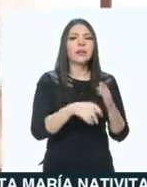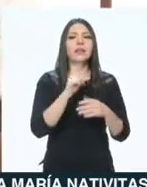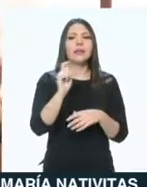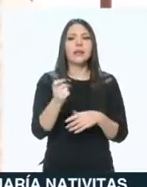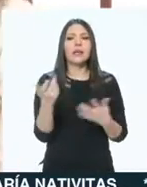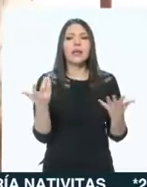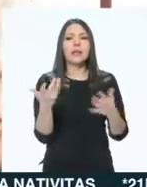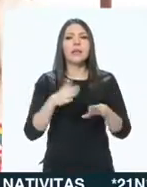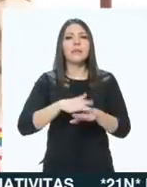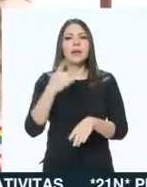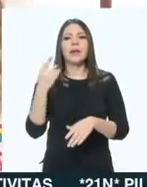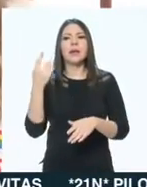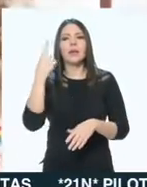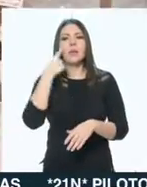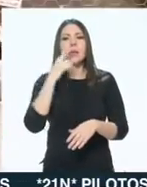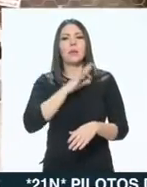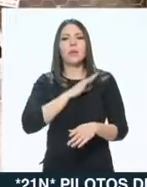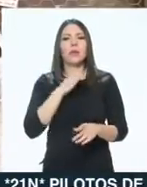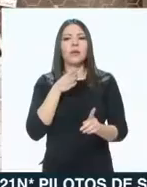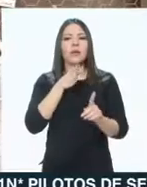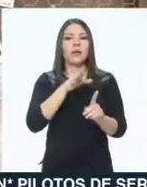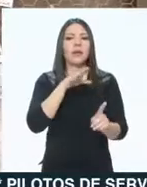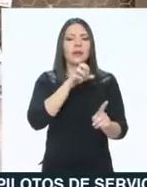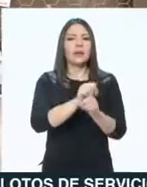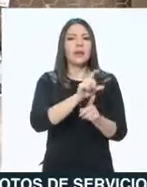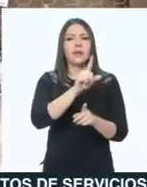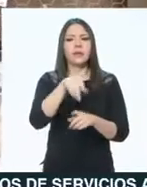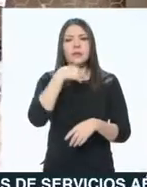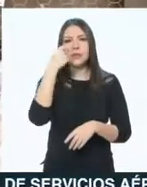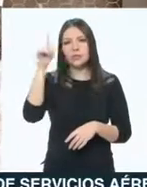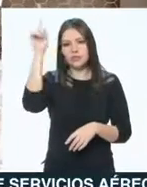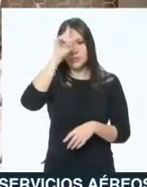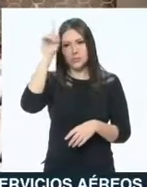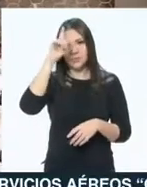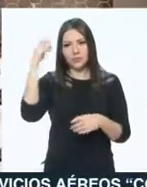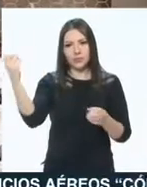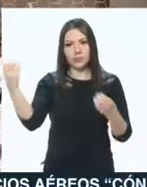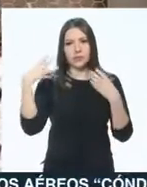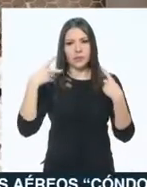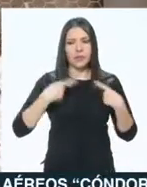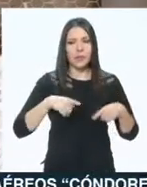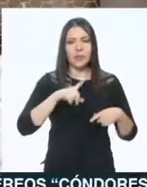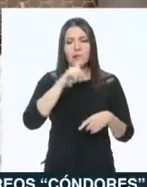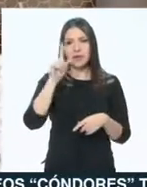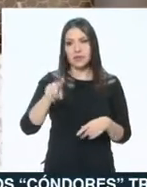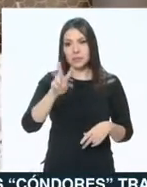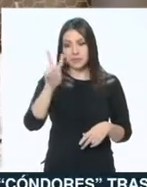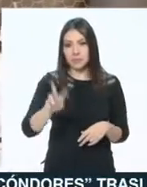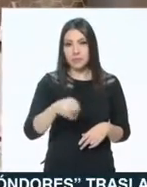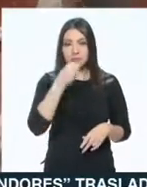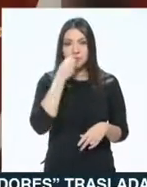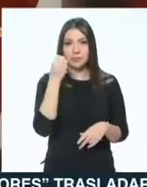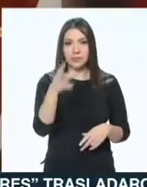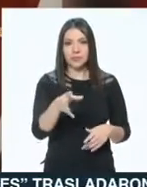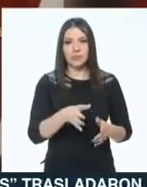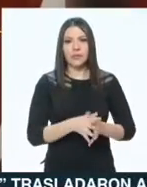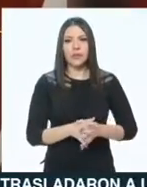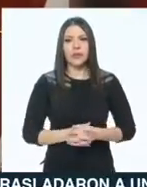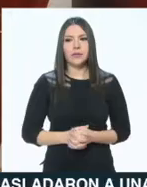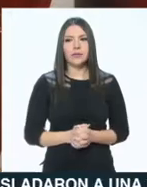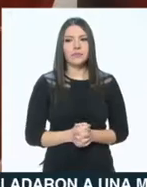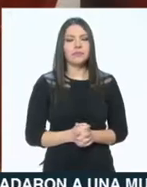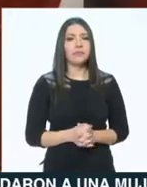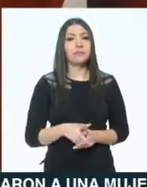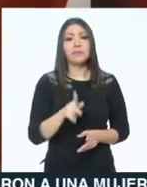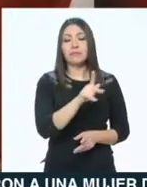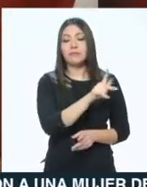y qué requerimos para llegar a ese paso. Entonces buscamos una asesoría externa, que la verdad es que ha sido maravilloso, porque pues ninguna de